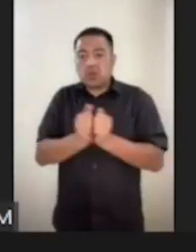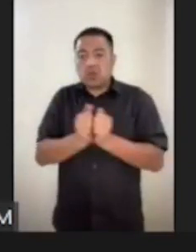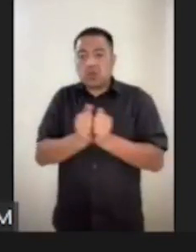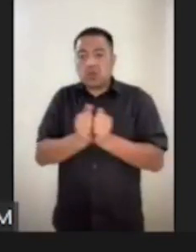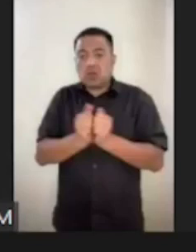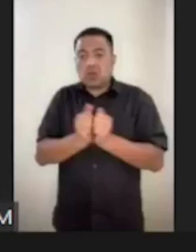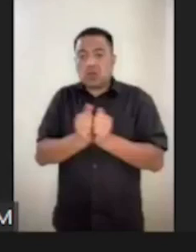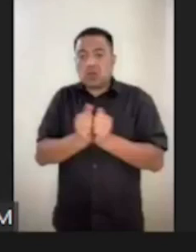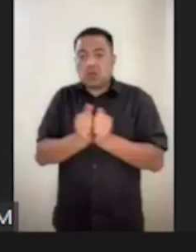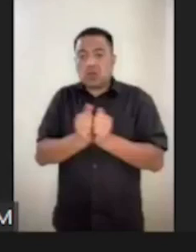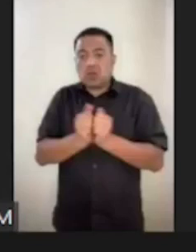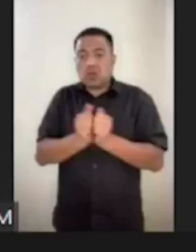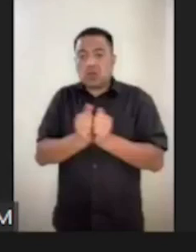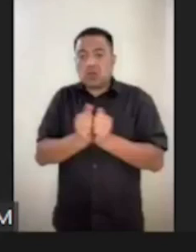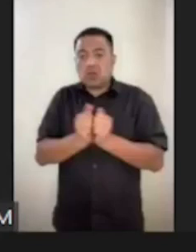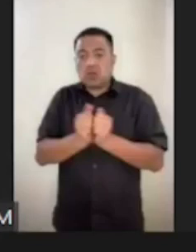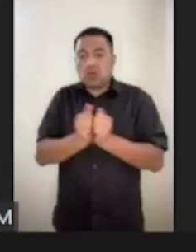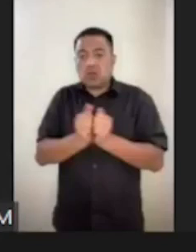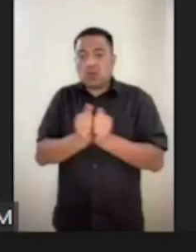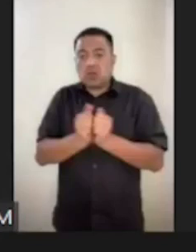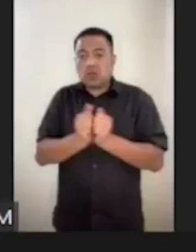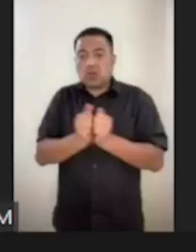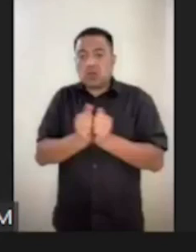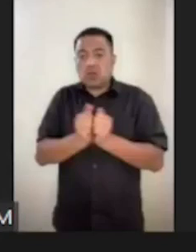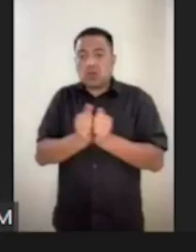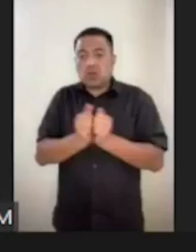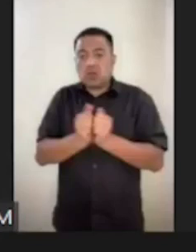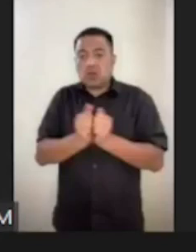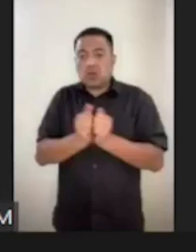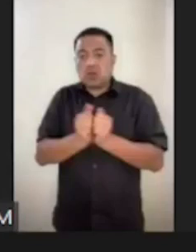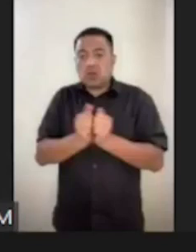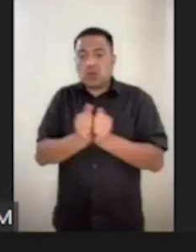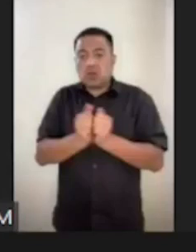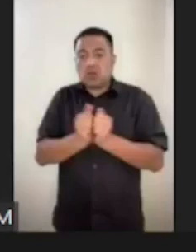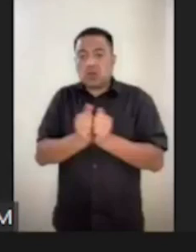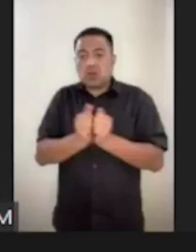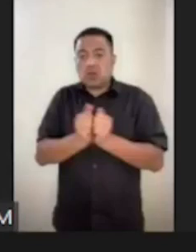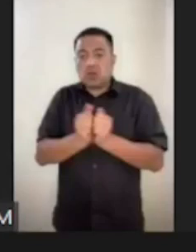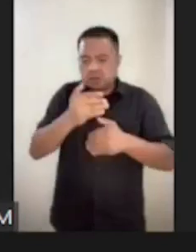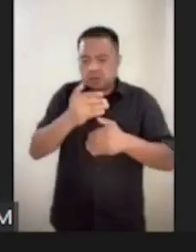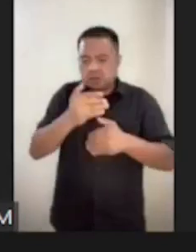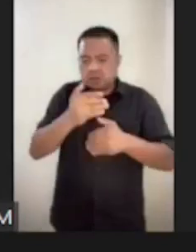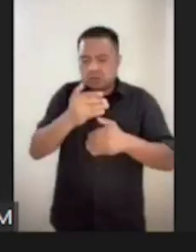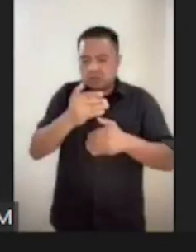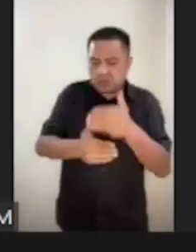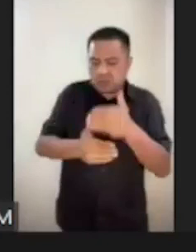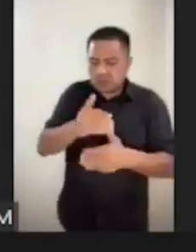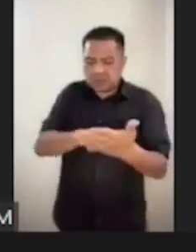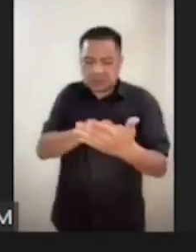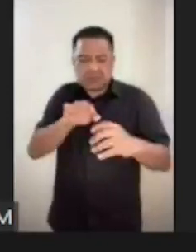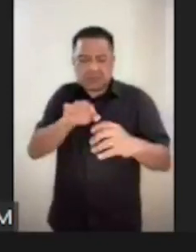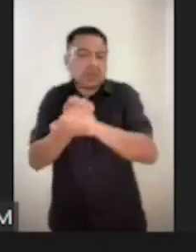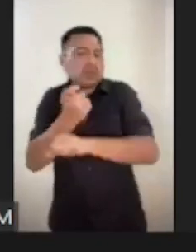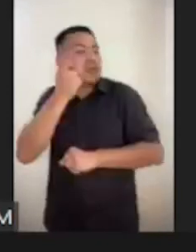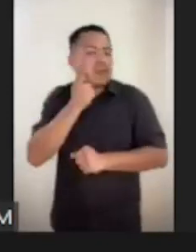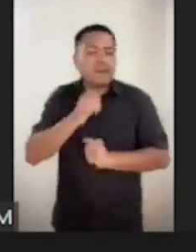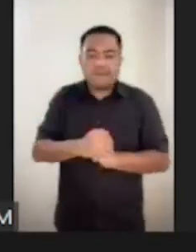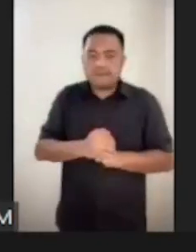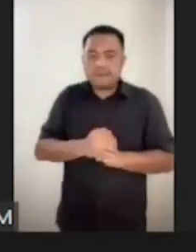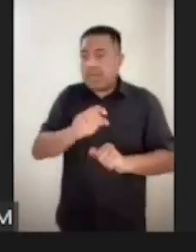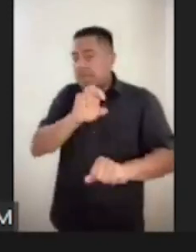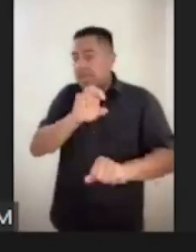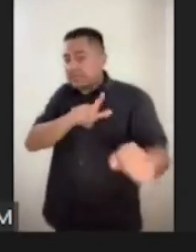un pronunciamiento, pues conforme al artículo 439 de la Ley de Instituciones y Procedimientos Electorales del Estado de Guerrero,